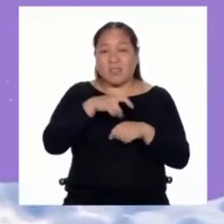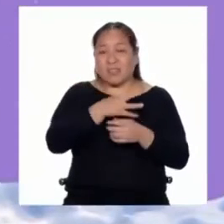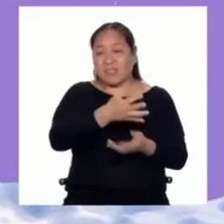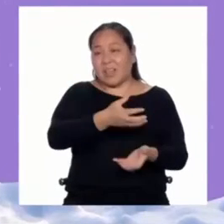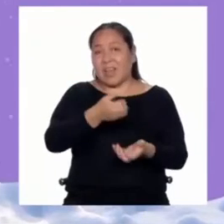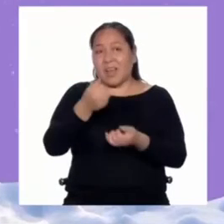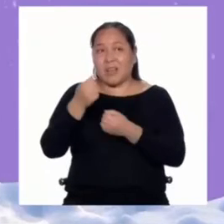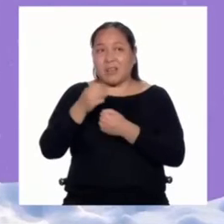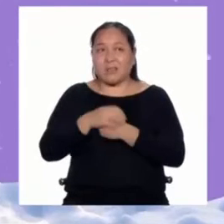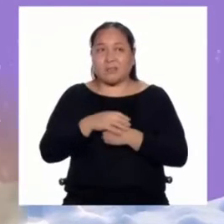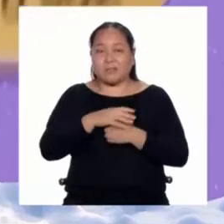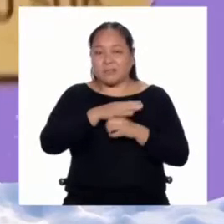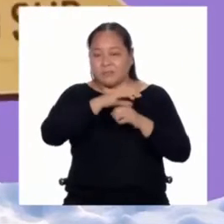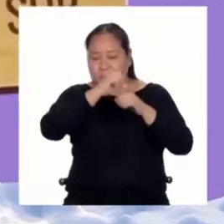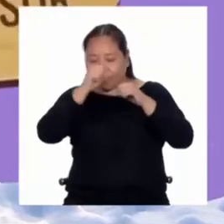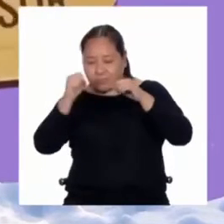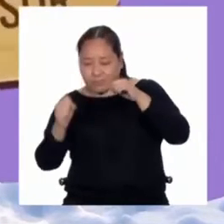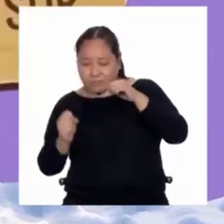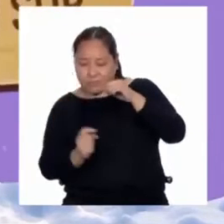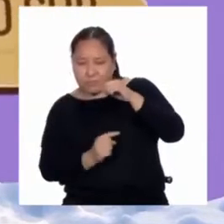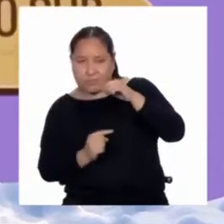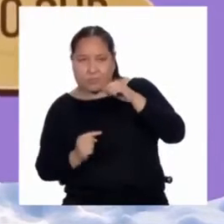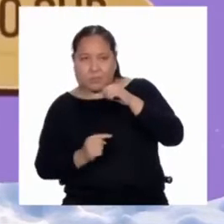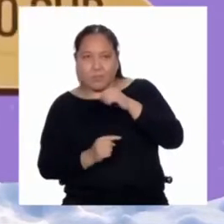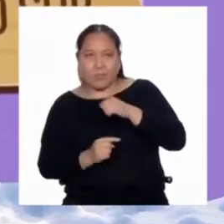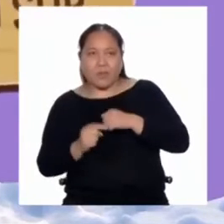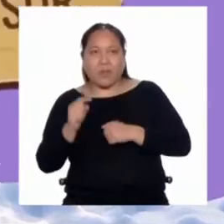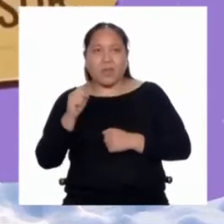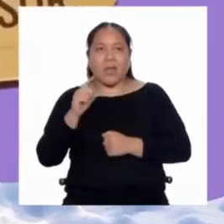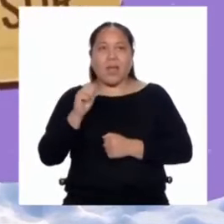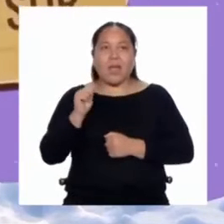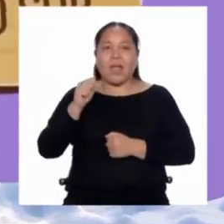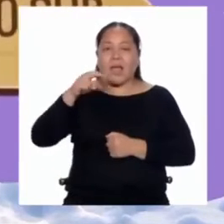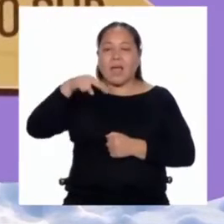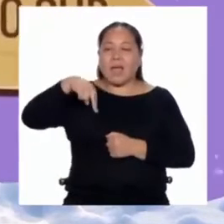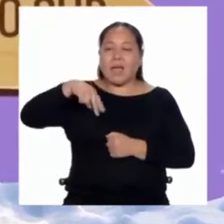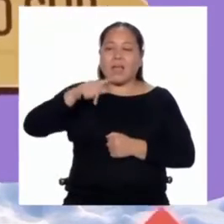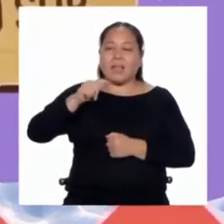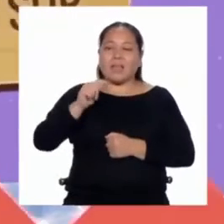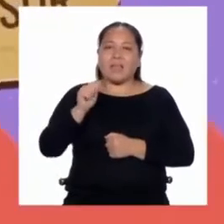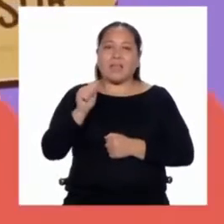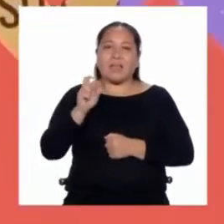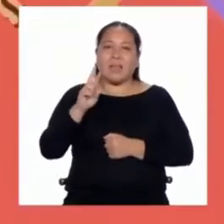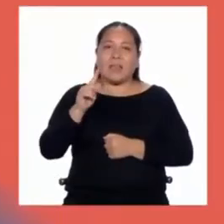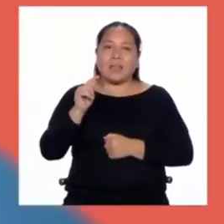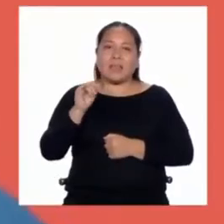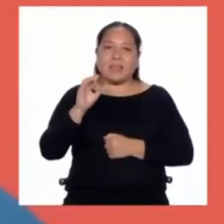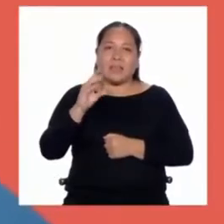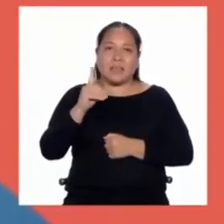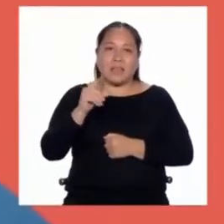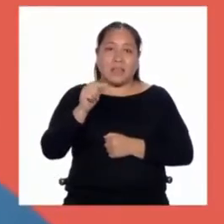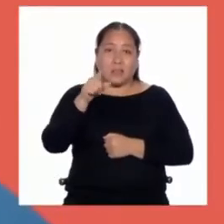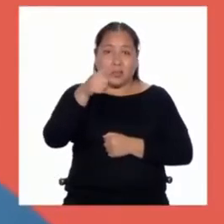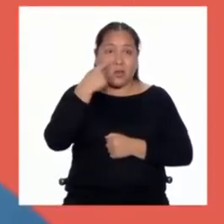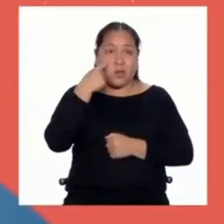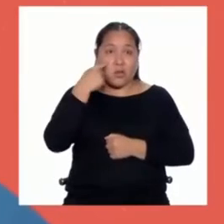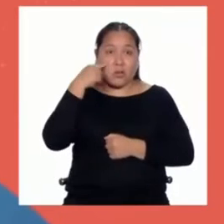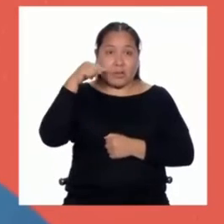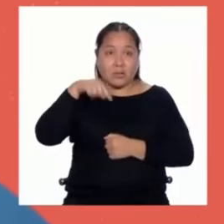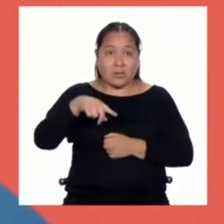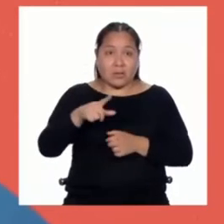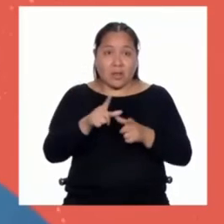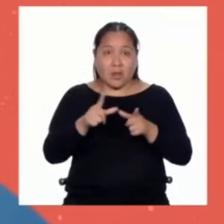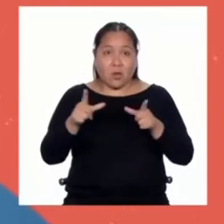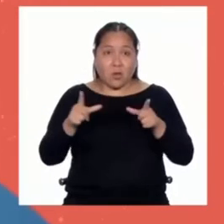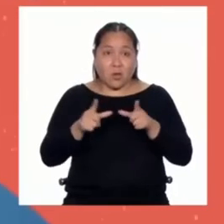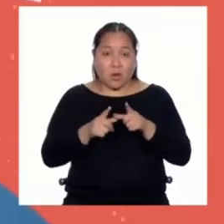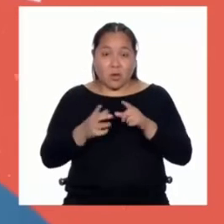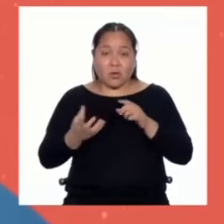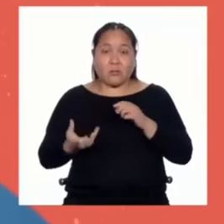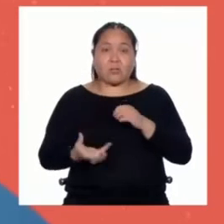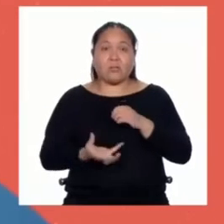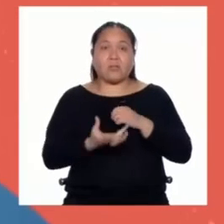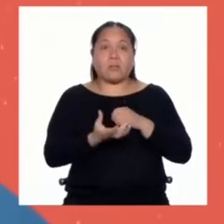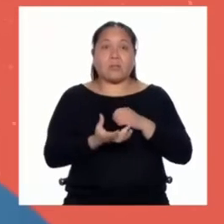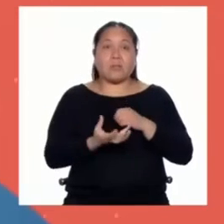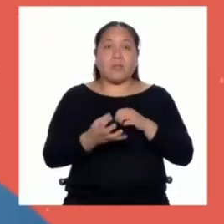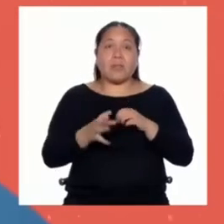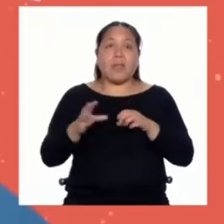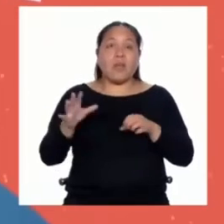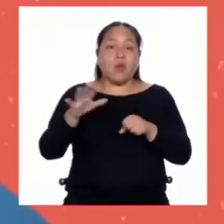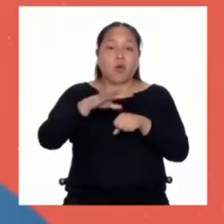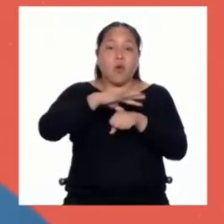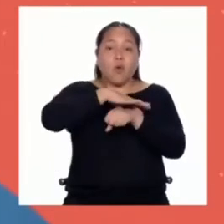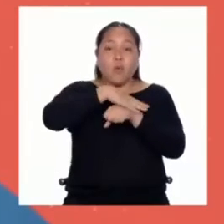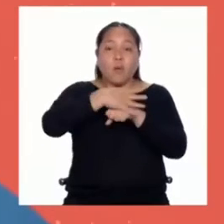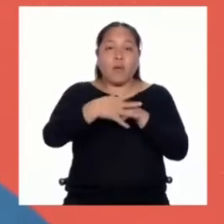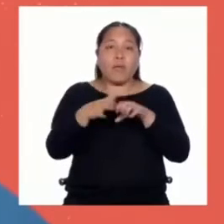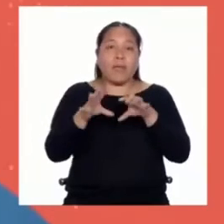hasta el hemisferio sur, donde se encuentran la Antártida y el Polo Sur. Tienes que saber que este lugar es un continente recubierto de hielo